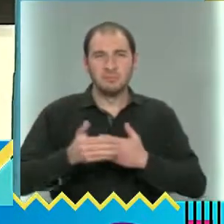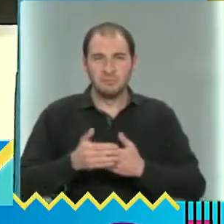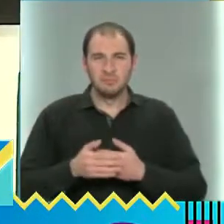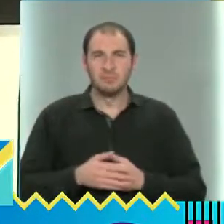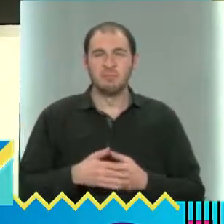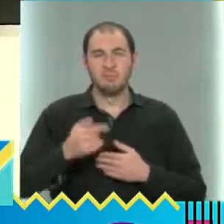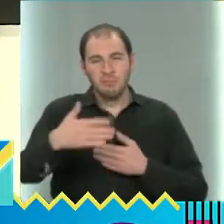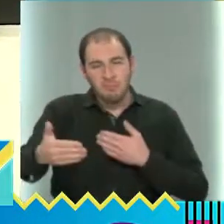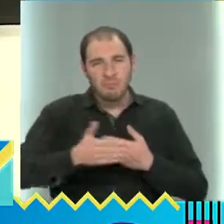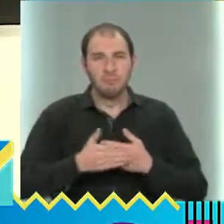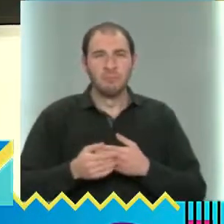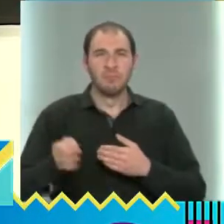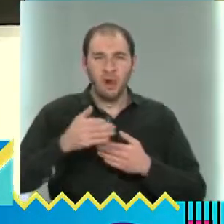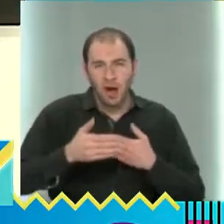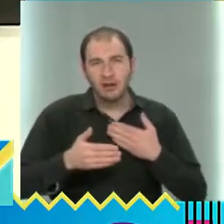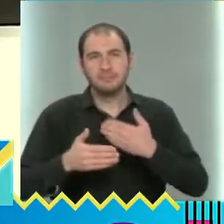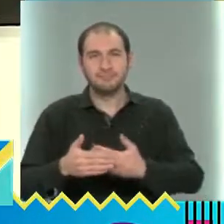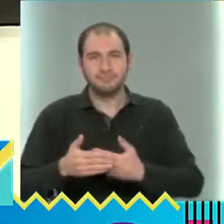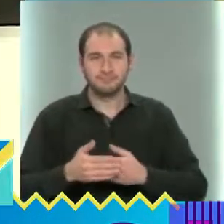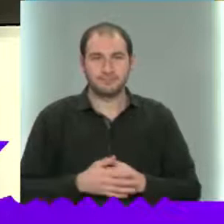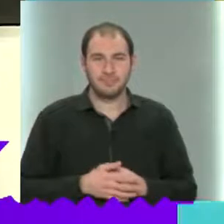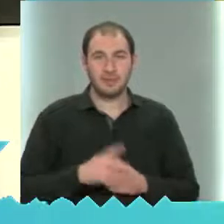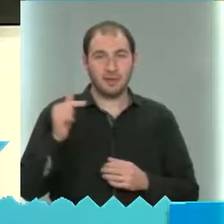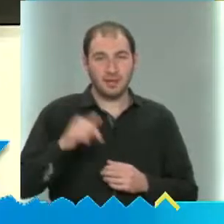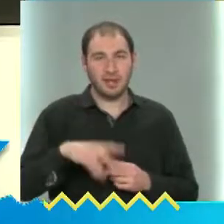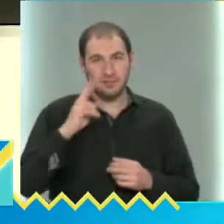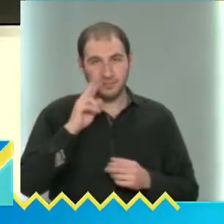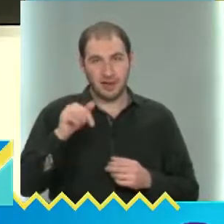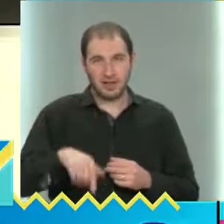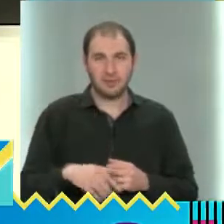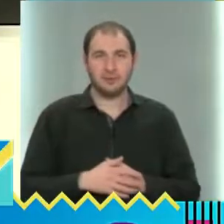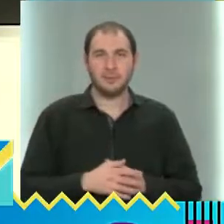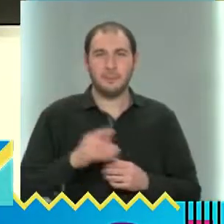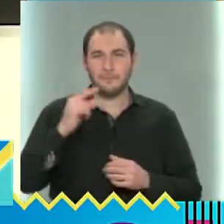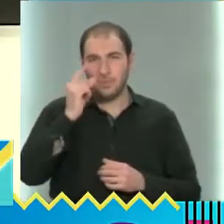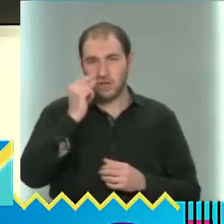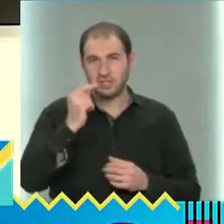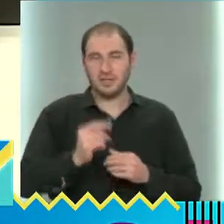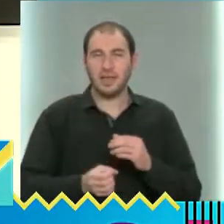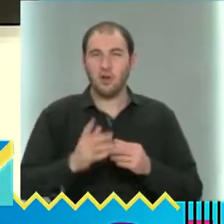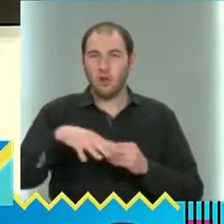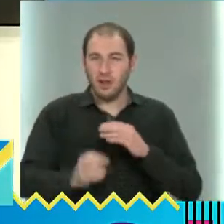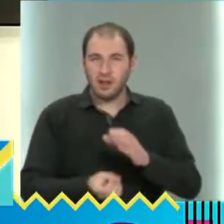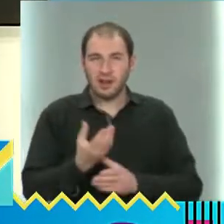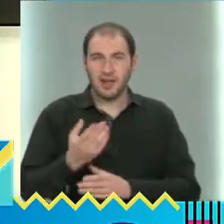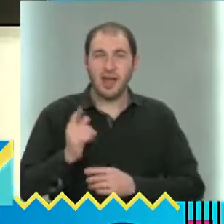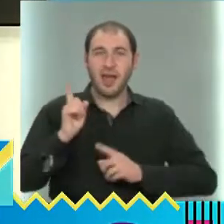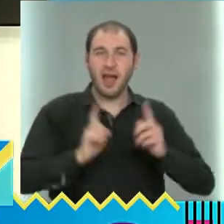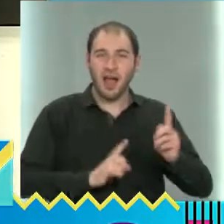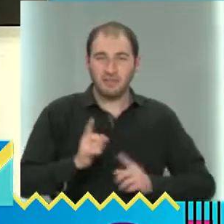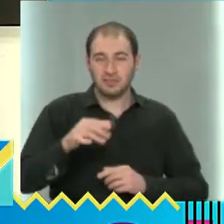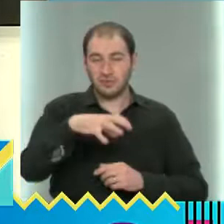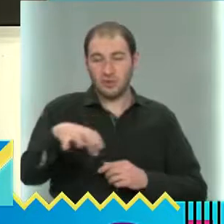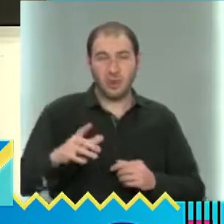ella, hay que acercarla o acercarnos a ella. Bueno, eso estamos viendo también, ¿no?, a partir de políticas, de generar espacios, a veces de